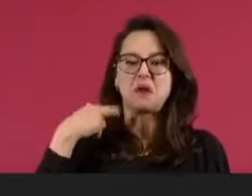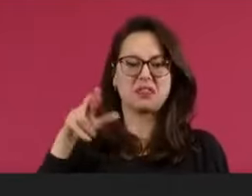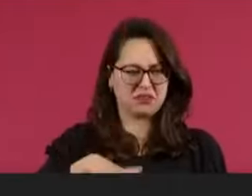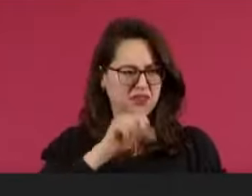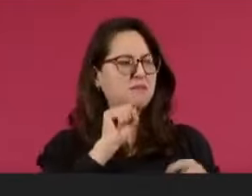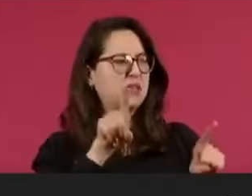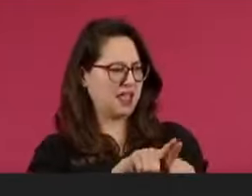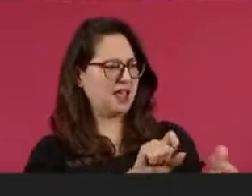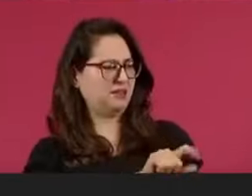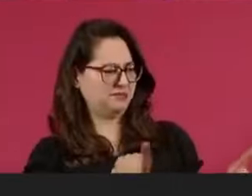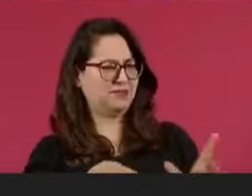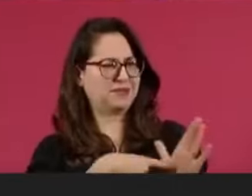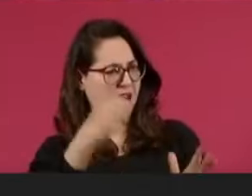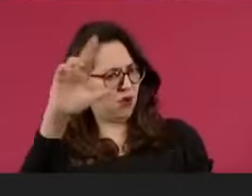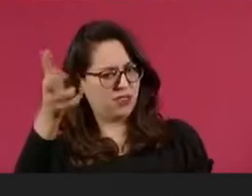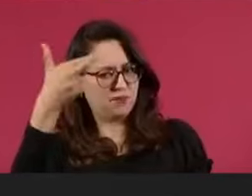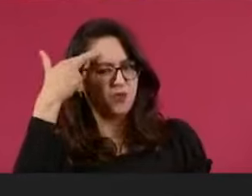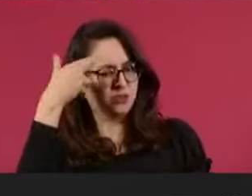ponlo también.